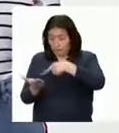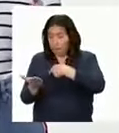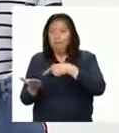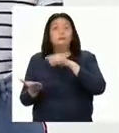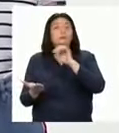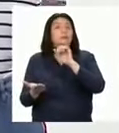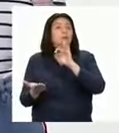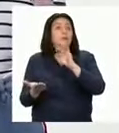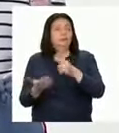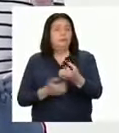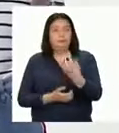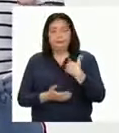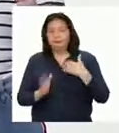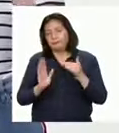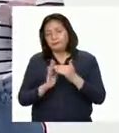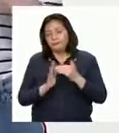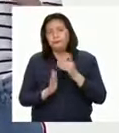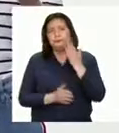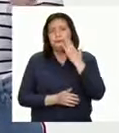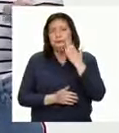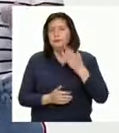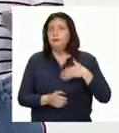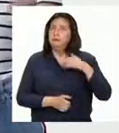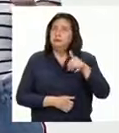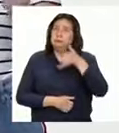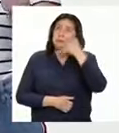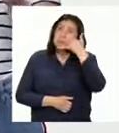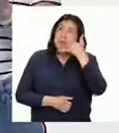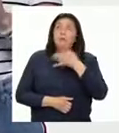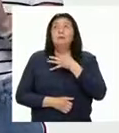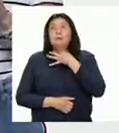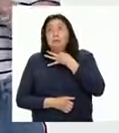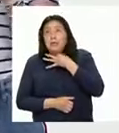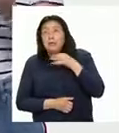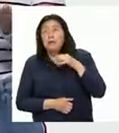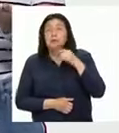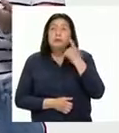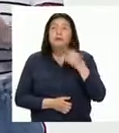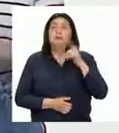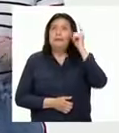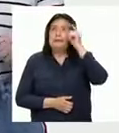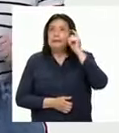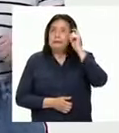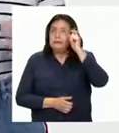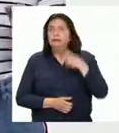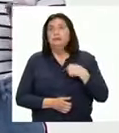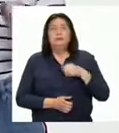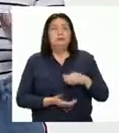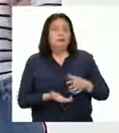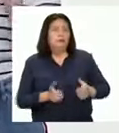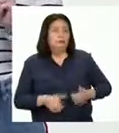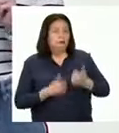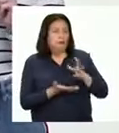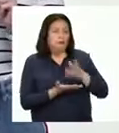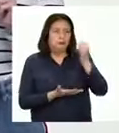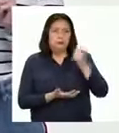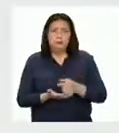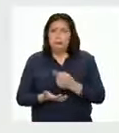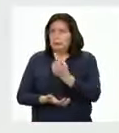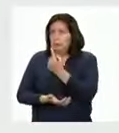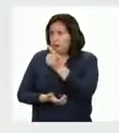nos escribe: en casa tengo a mi mamá, pero puedo llamar por teléfono a mi abuela y a mi tío que viven en Ica. ¿Puedo entrevistar solo a uno de